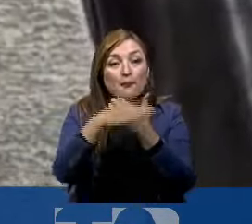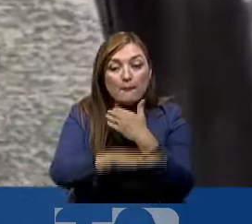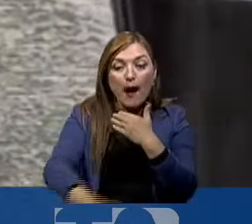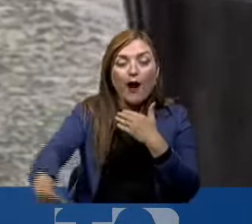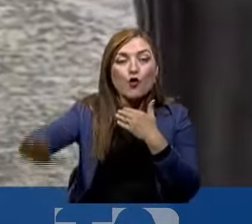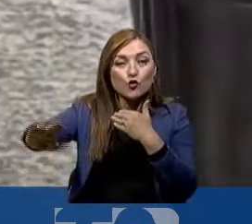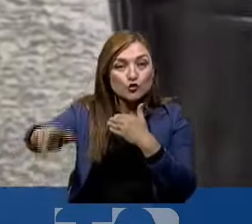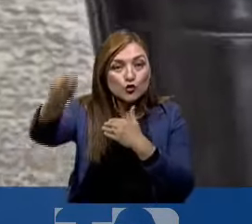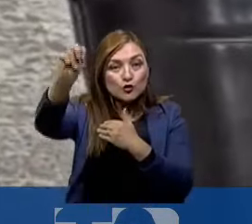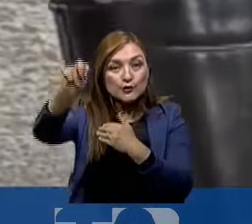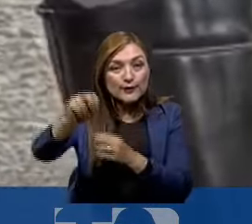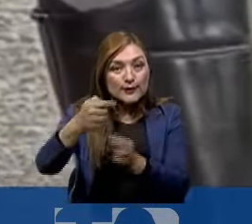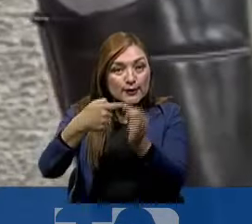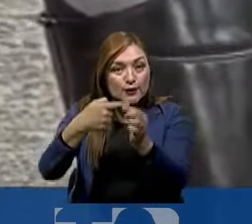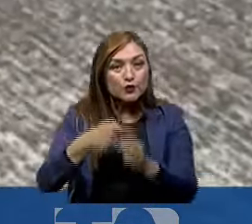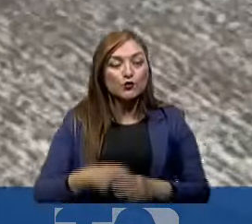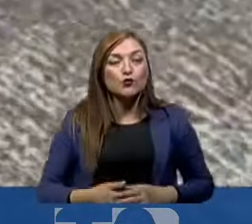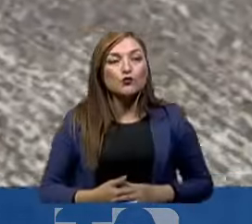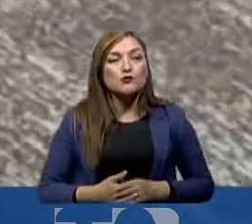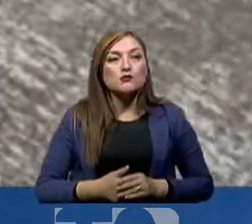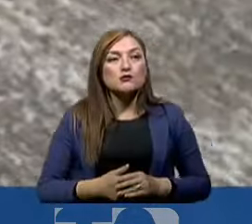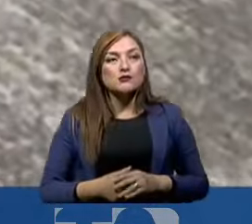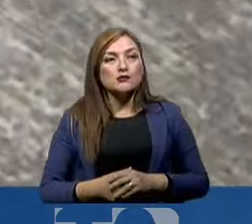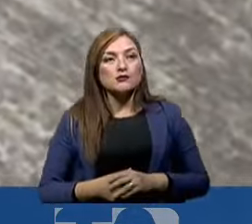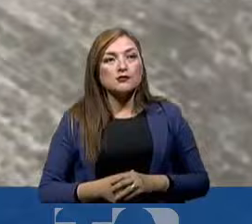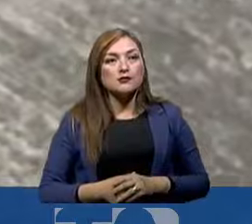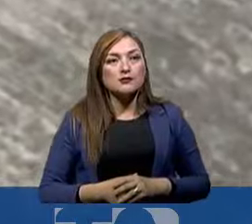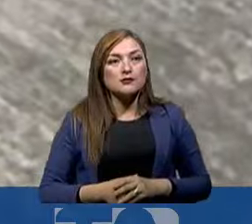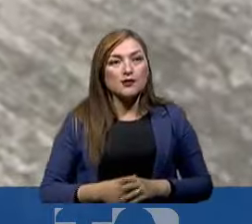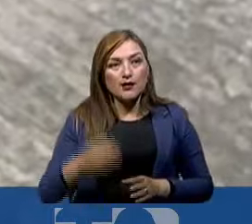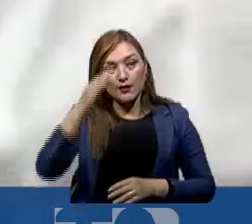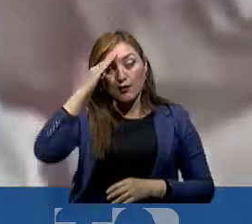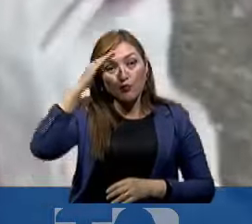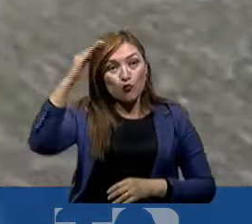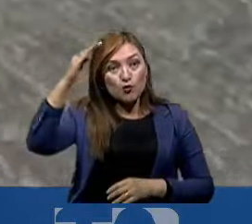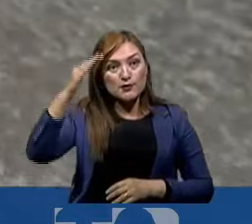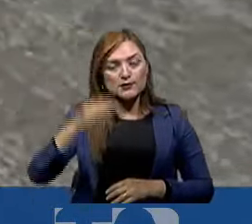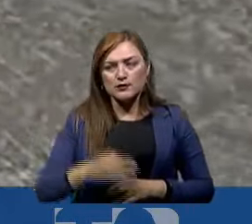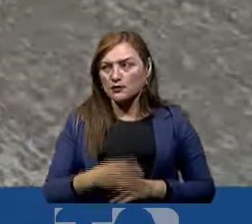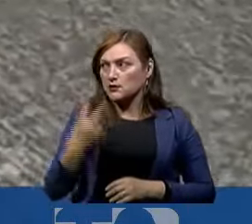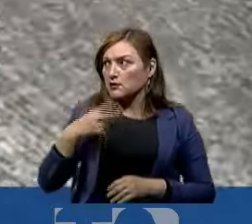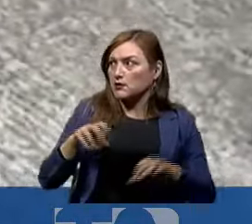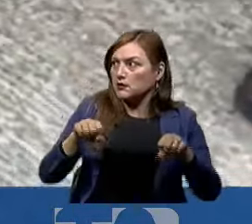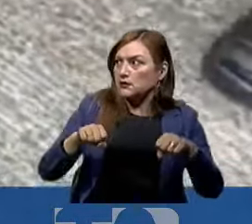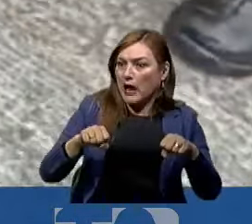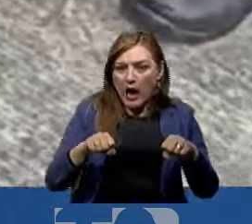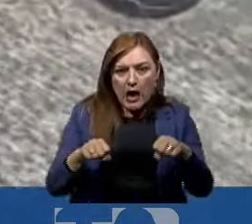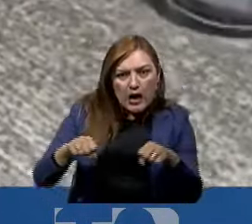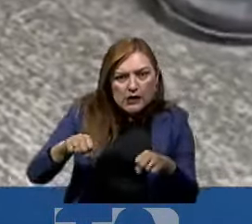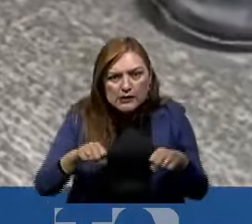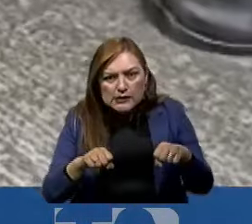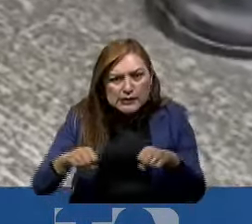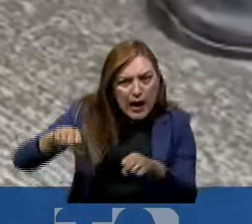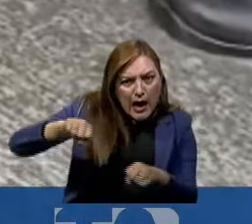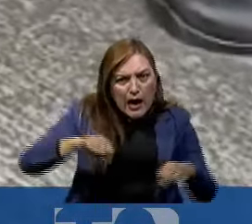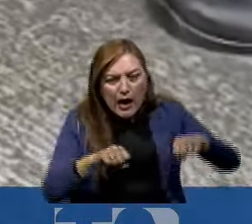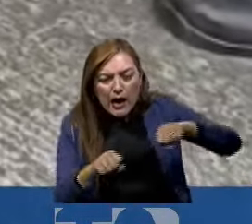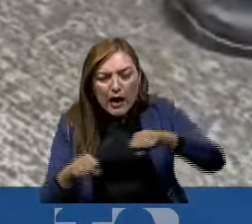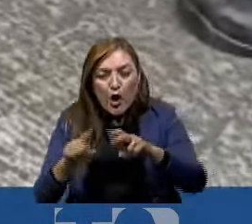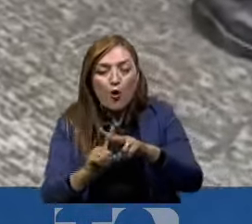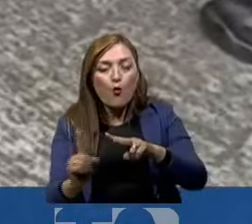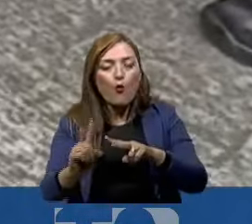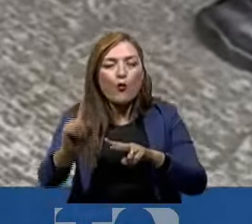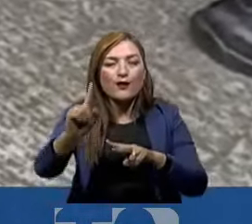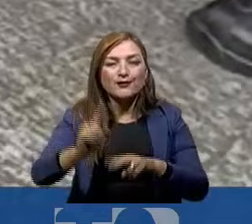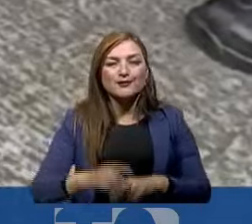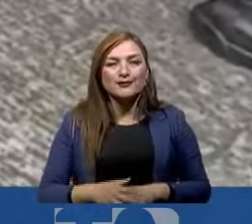el norte de Quito. Intentó huir al notar la presencia de los uniformados porque en su mochila portaba droga y también